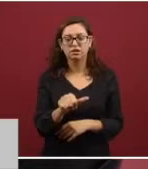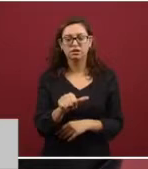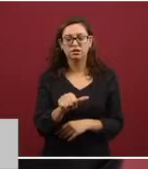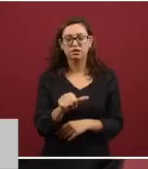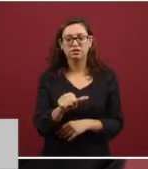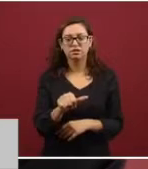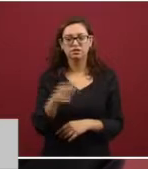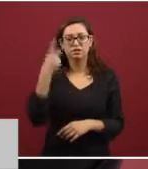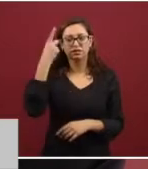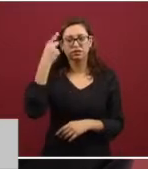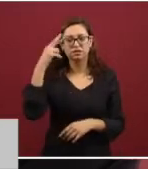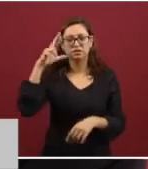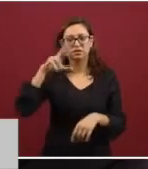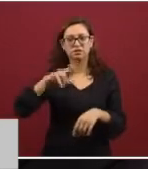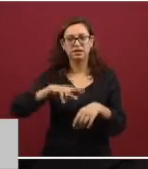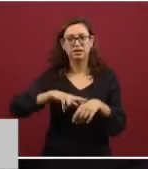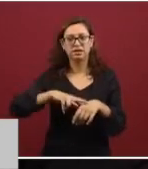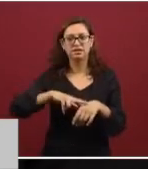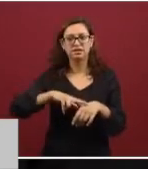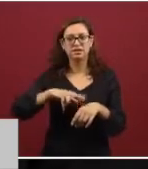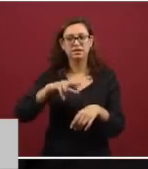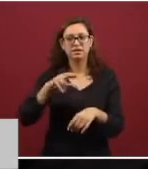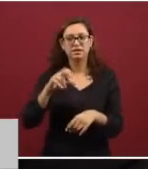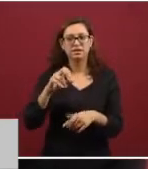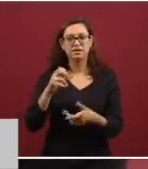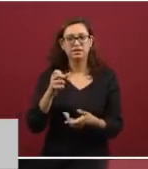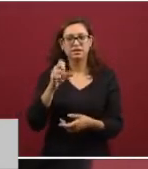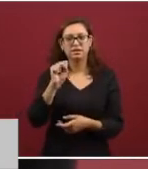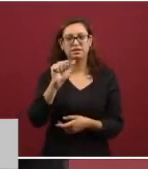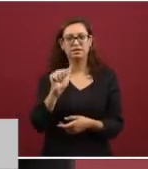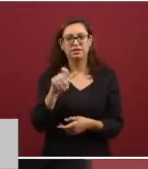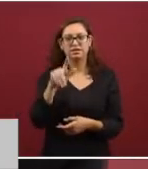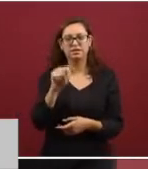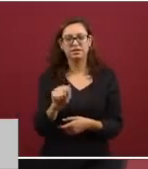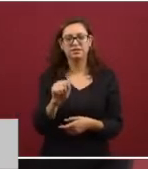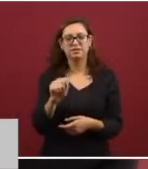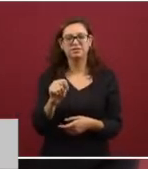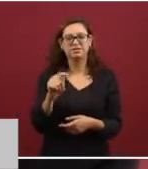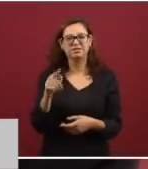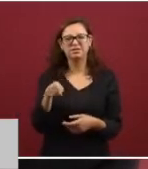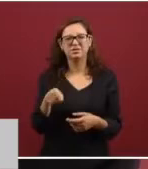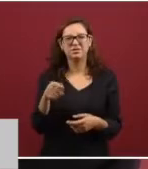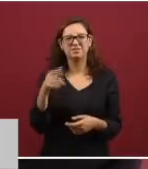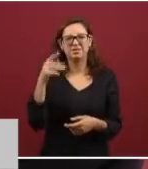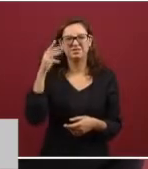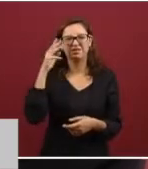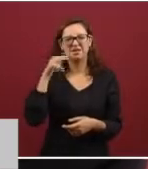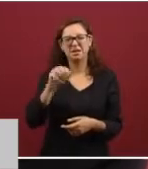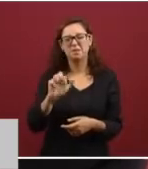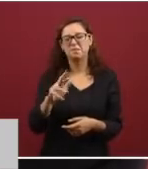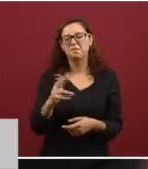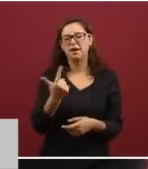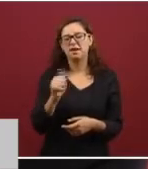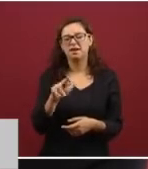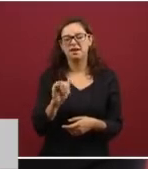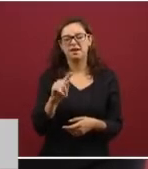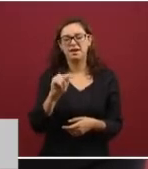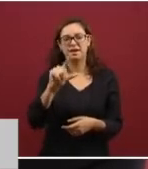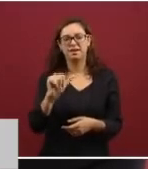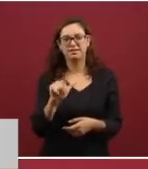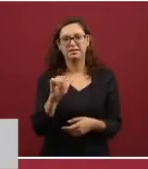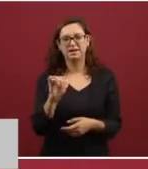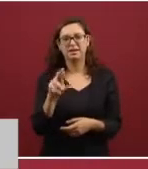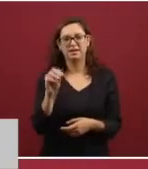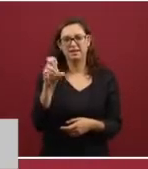El plazo para cumplir la reestructura en el gobierno es este mes. Se eliminarán los puestos innecesarios y las direcciones adjuntas.